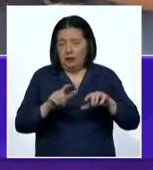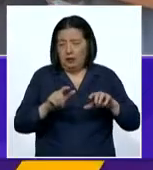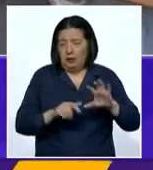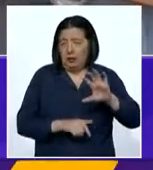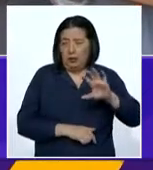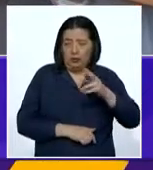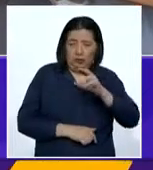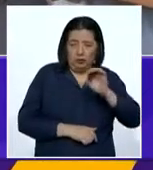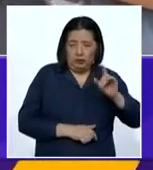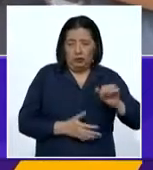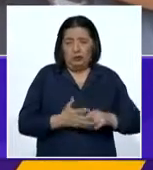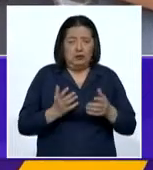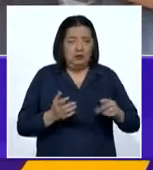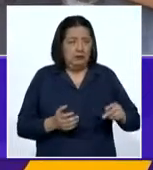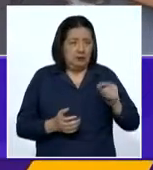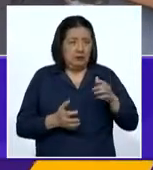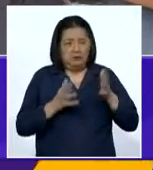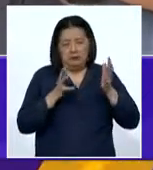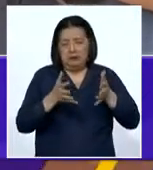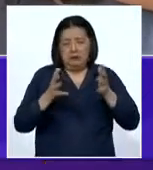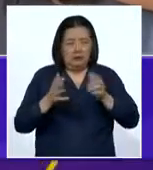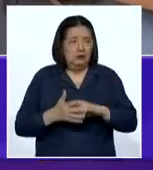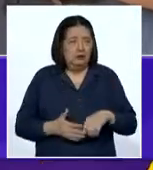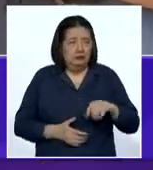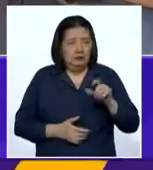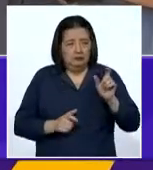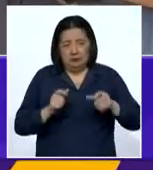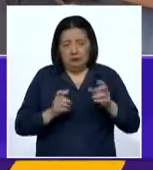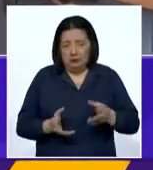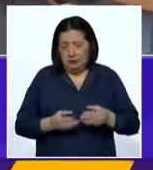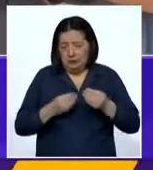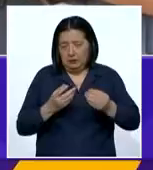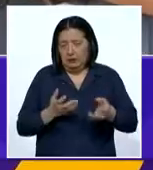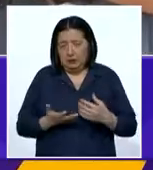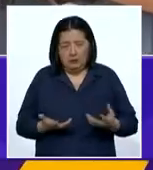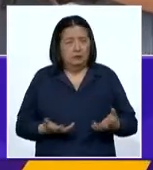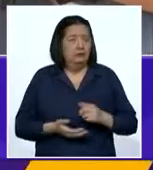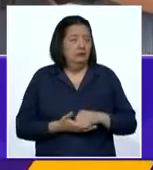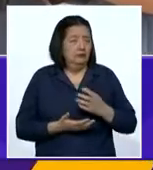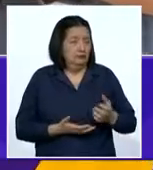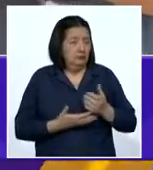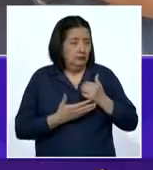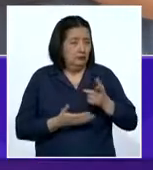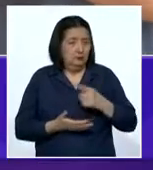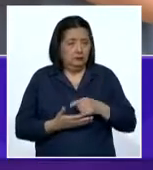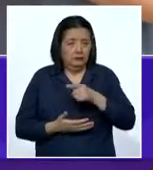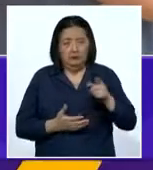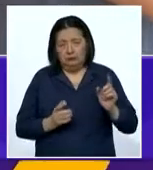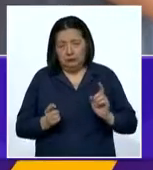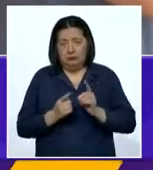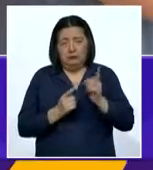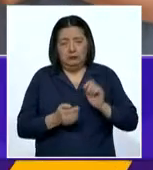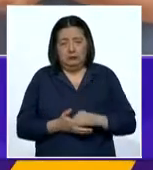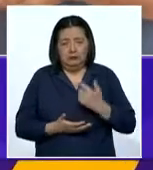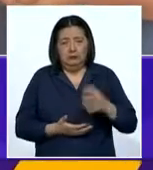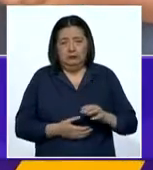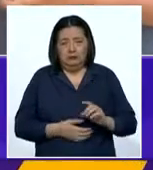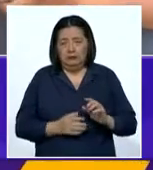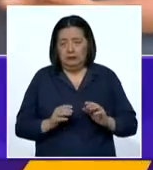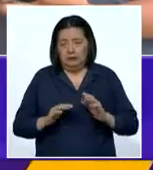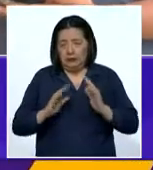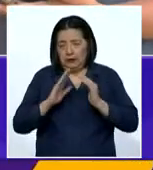perritos abandonados por ahí que la gente les está dando vemos, algo de ayuda, vemos, pero Leo. Ellos fueron encontrados, que ¿estaban en un primer